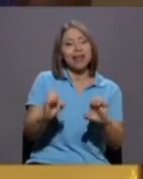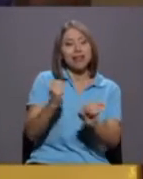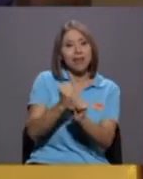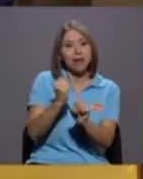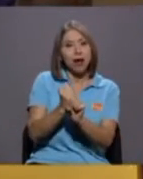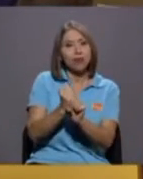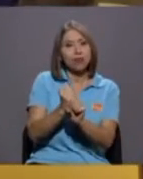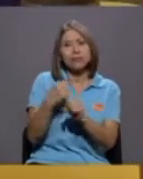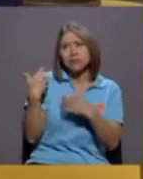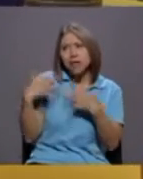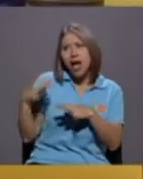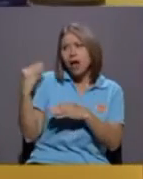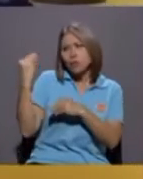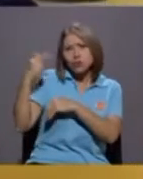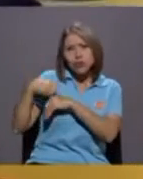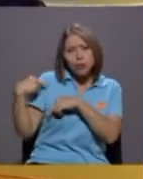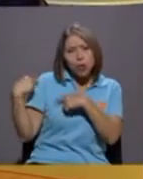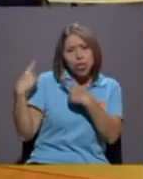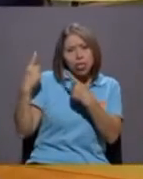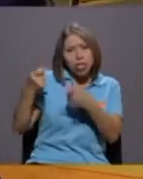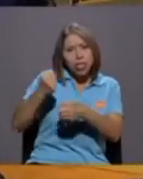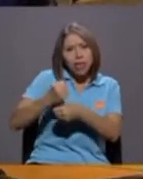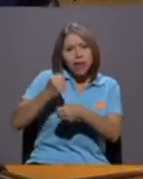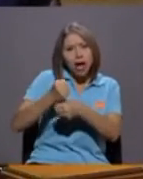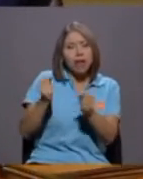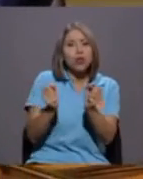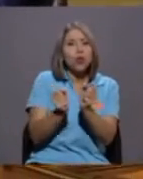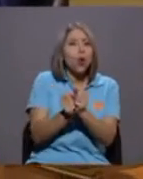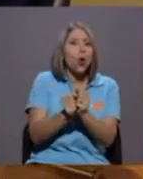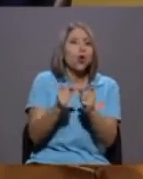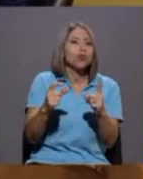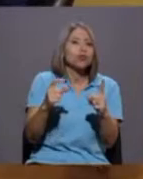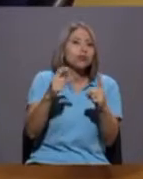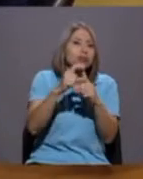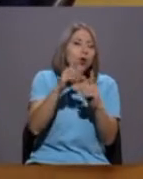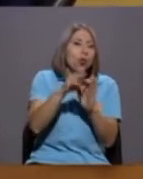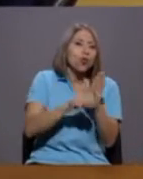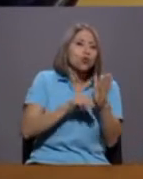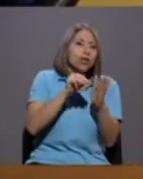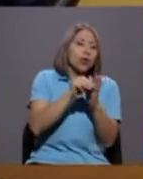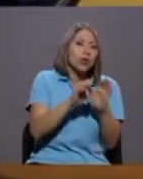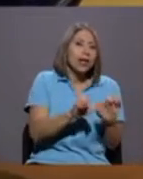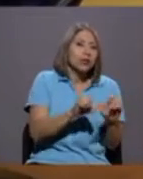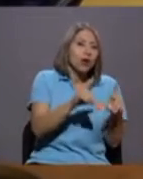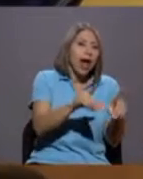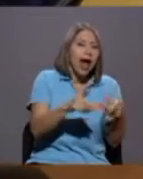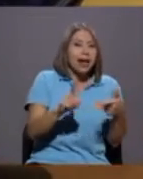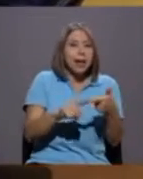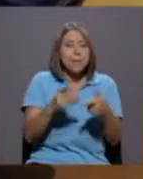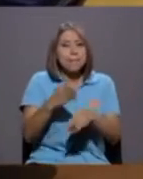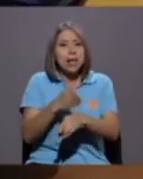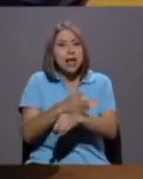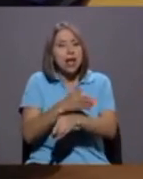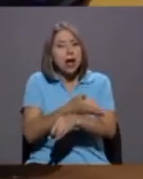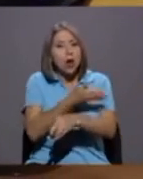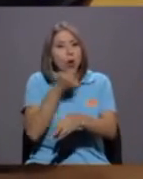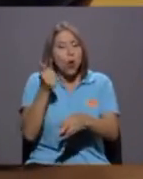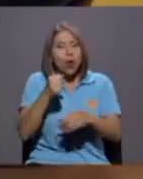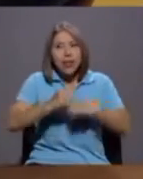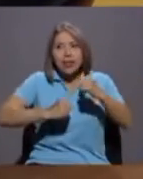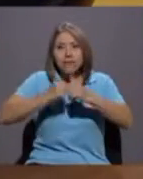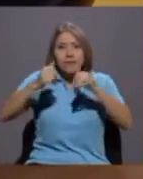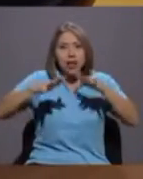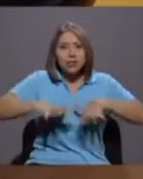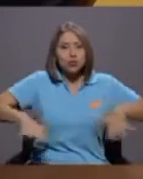y vienen trabajando desde hace bastante tiempo en conceptos como la currícula escolar, como la mejora de la infraestructura y en el enfoque de la